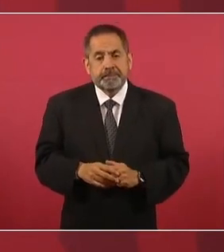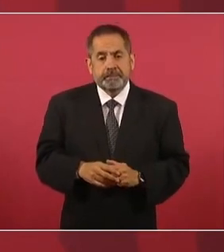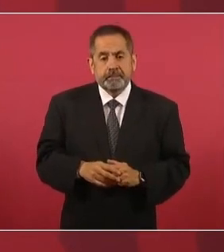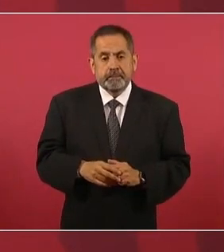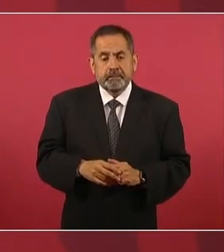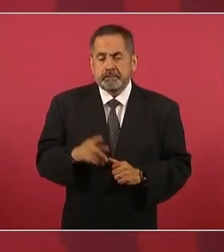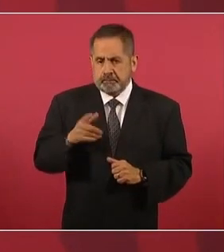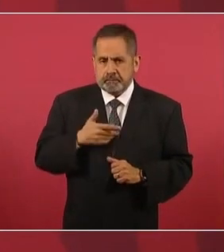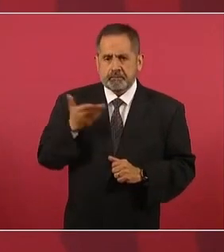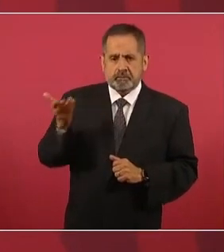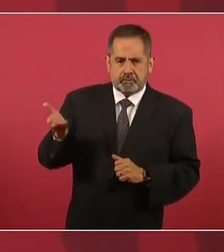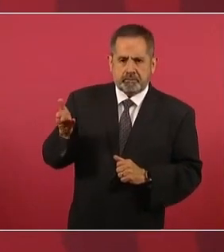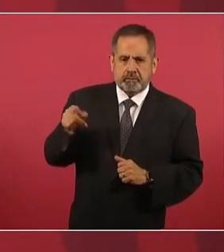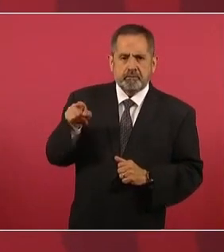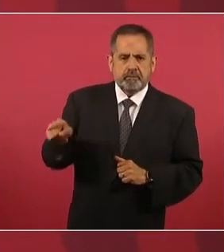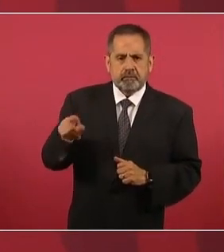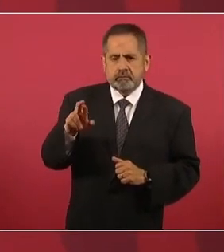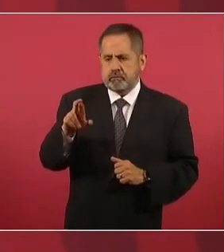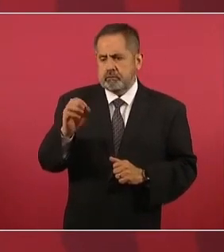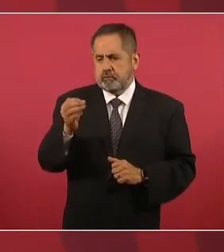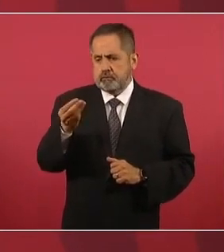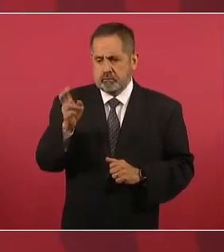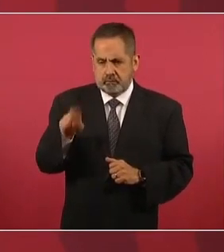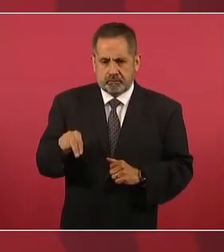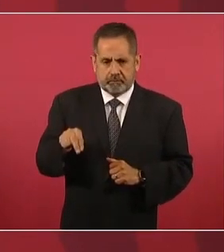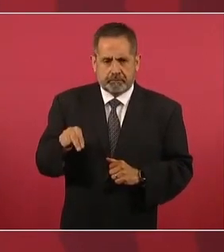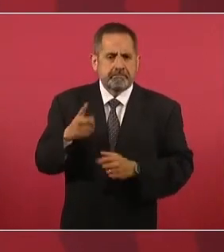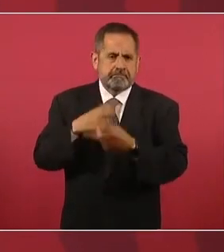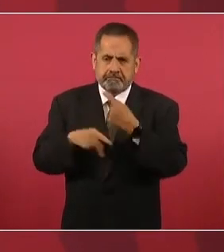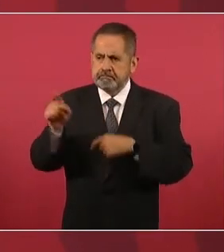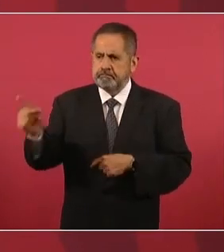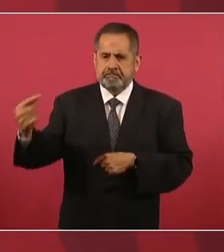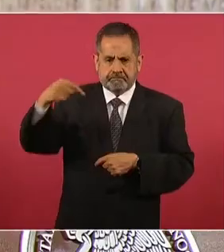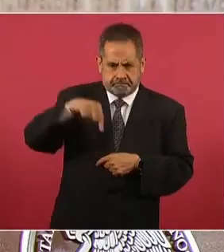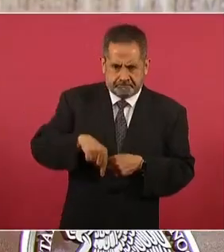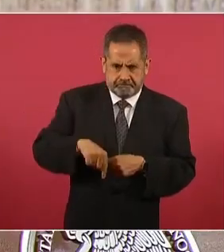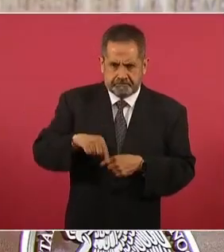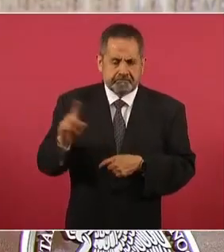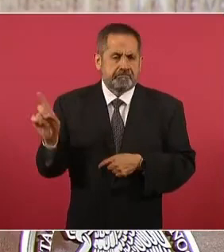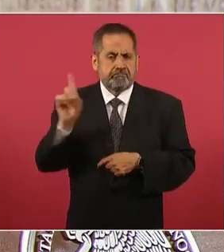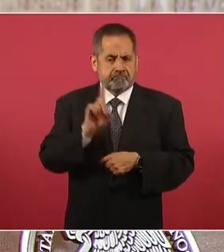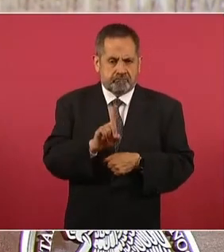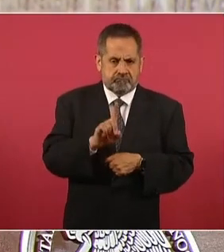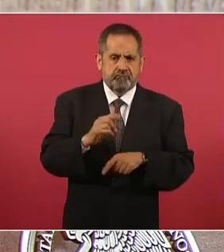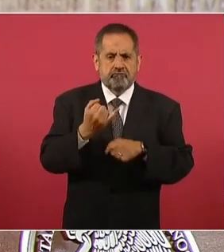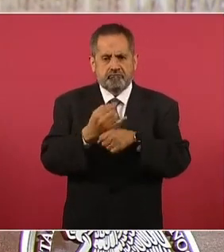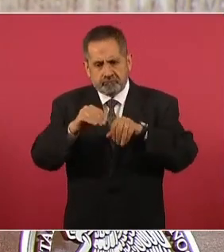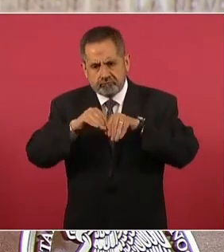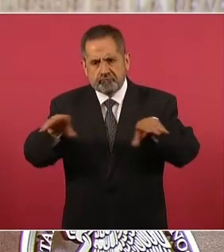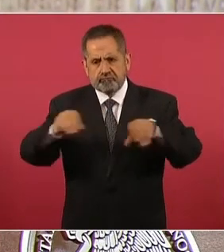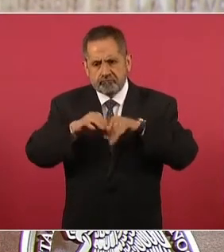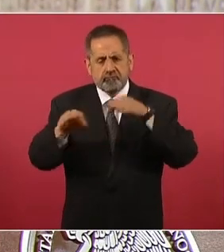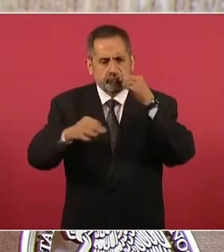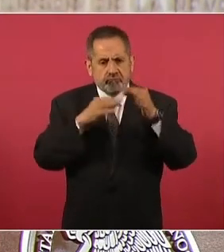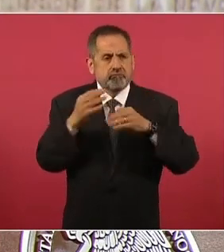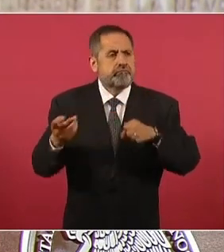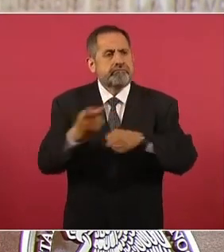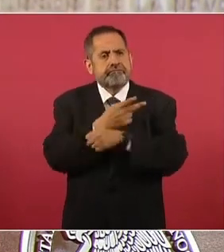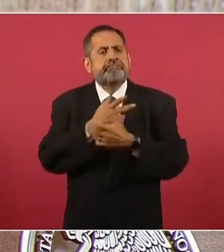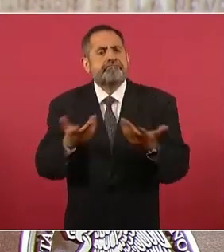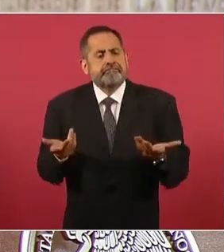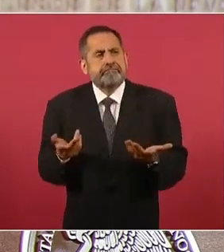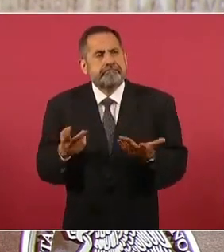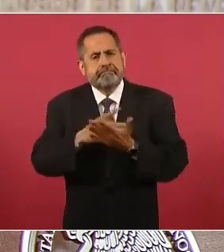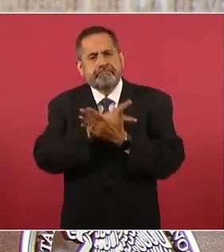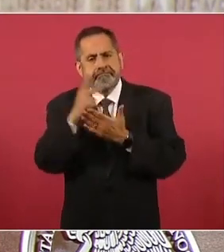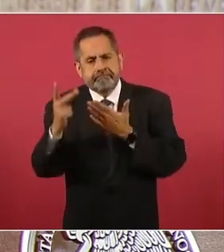vamos a pedirle a Román que venga aquí y nos informe sobre cómo va el